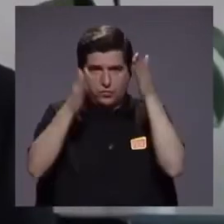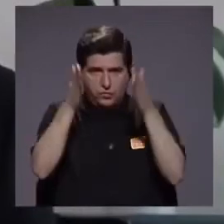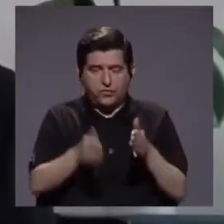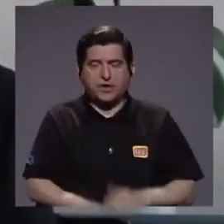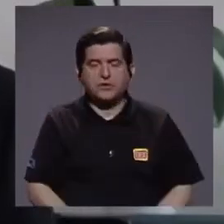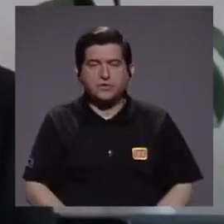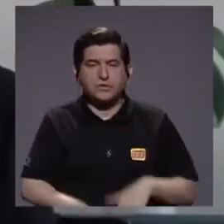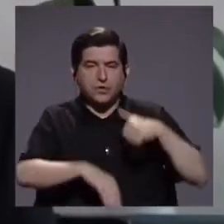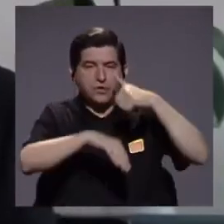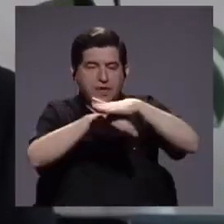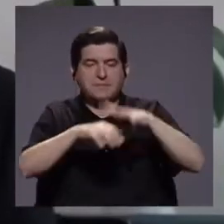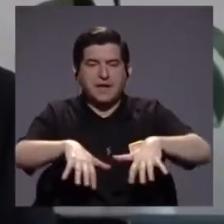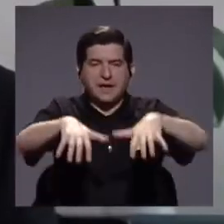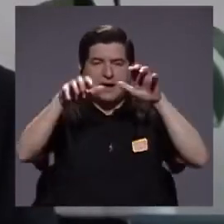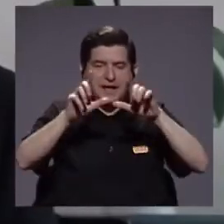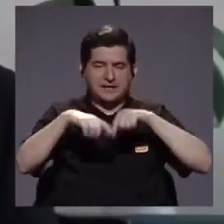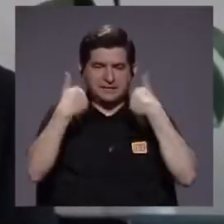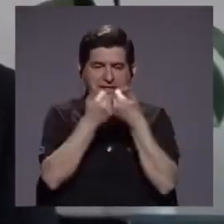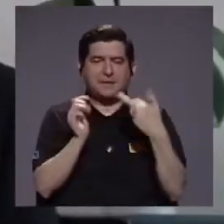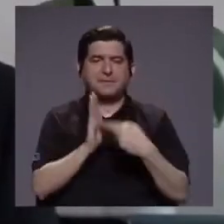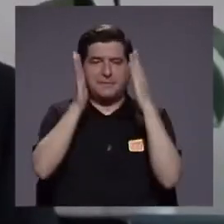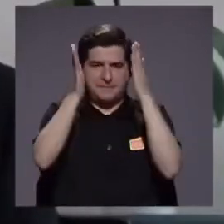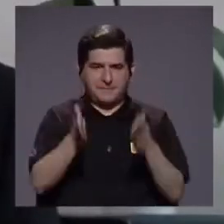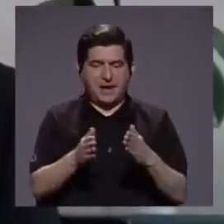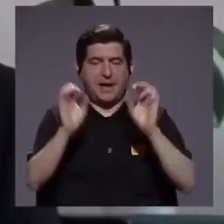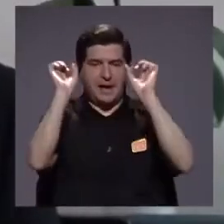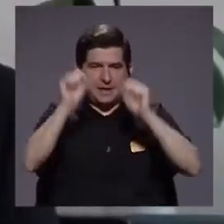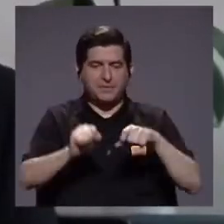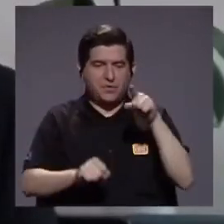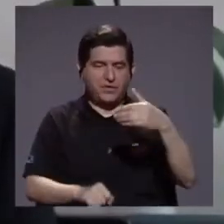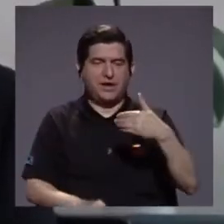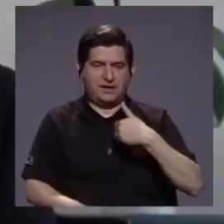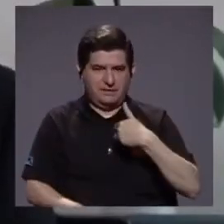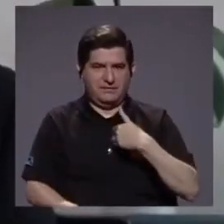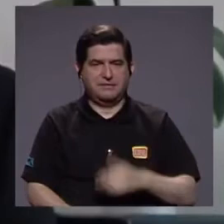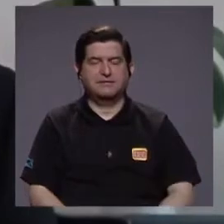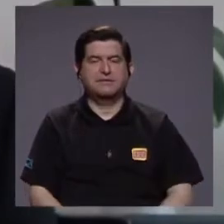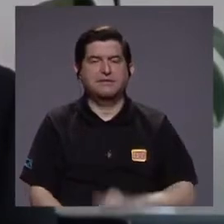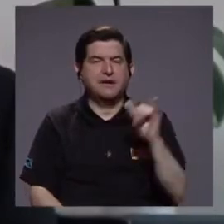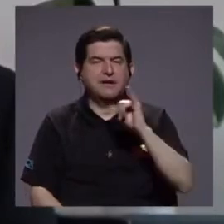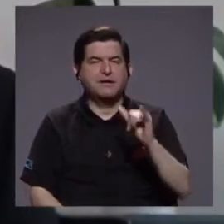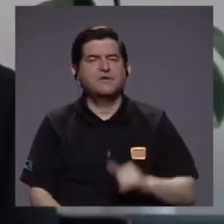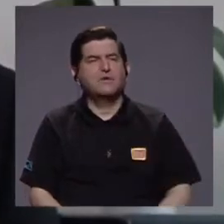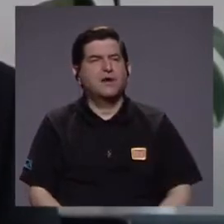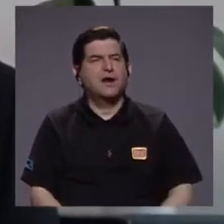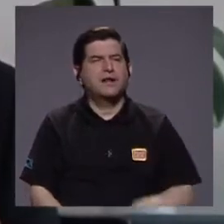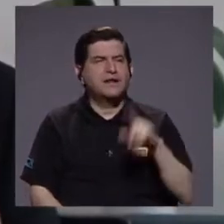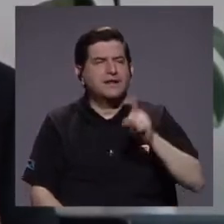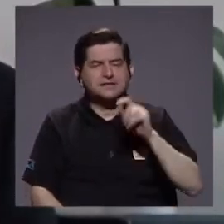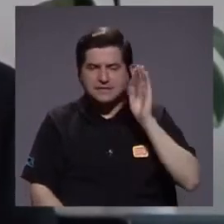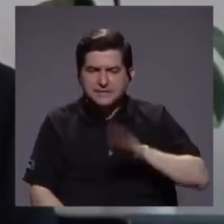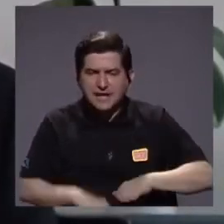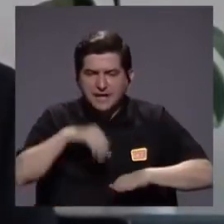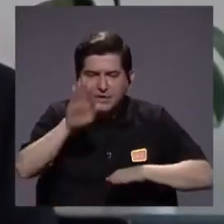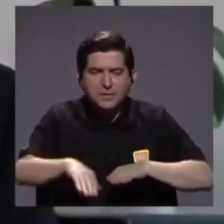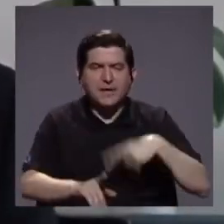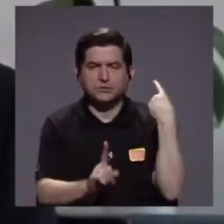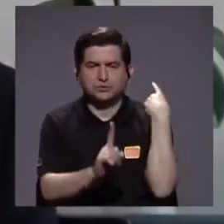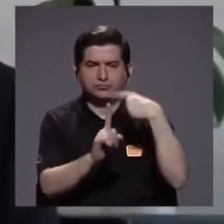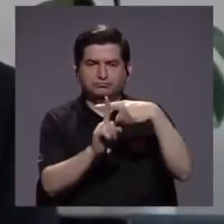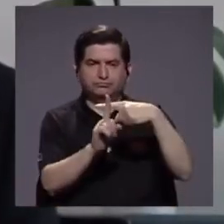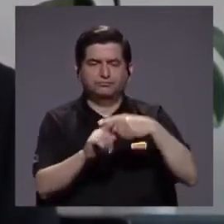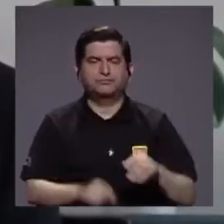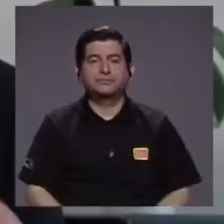a la Asamblea Colegiada Representativa y que pueda estar presente. Me parece que también tenemos que dar pasos afirmativos